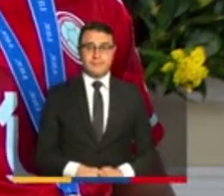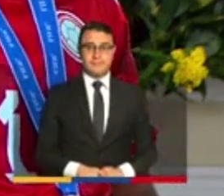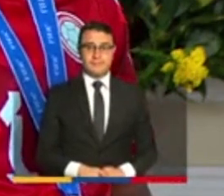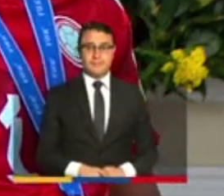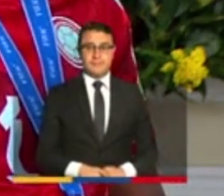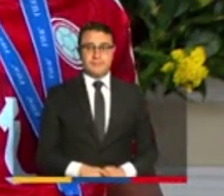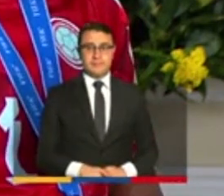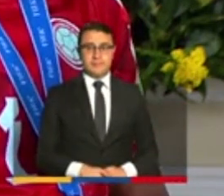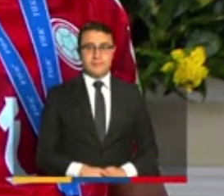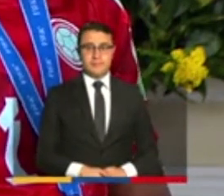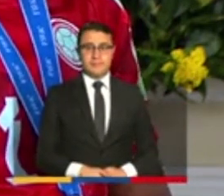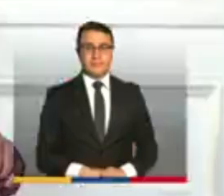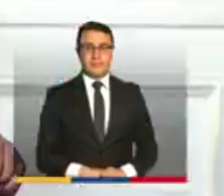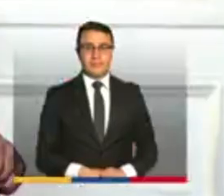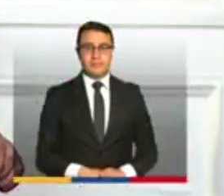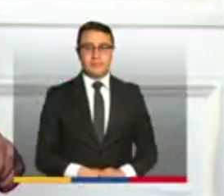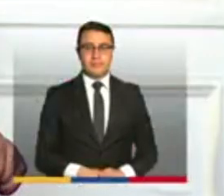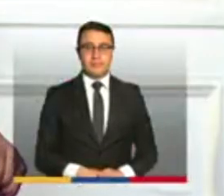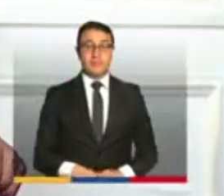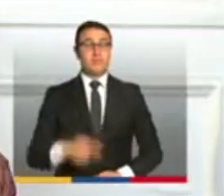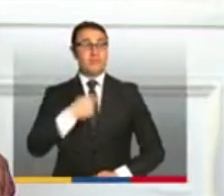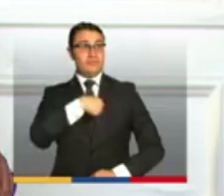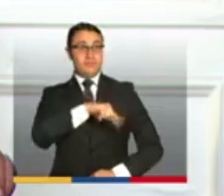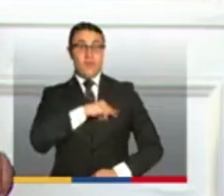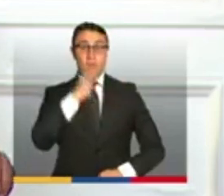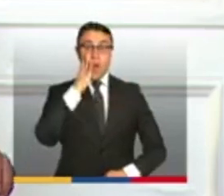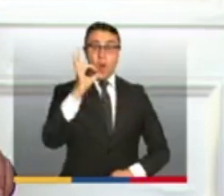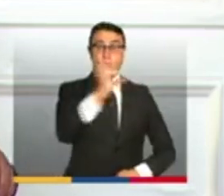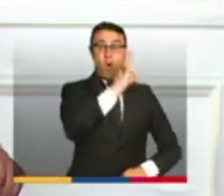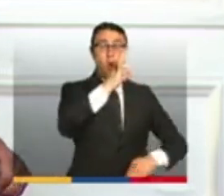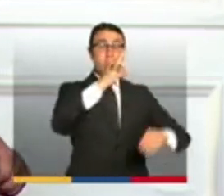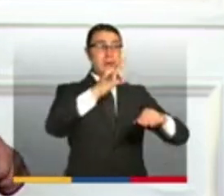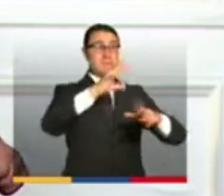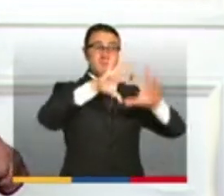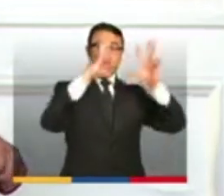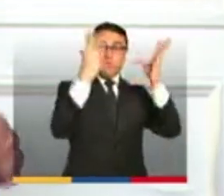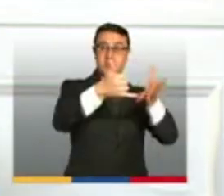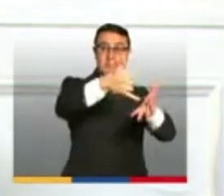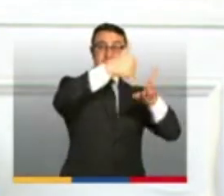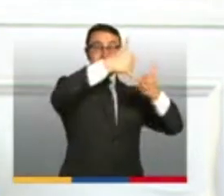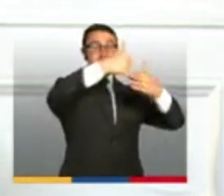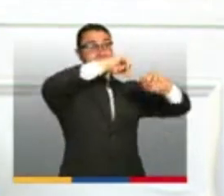a esto de ser subcampeones mundiales y cosas por el estilo.